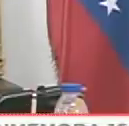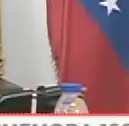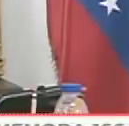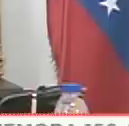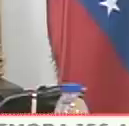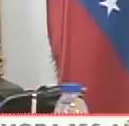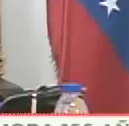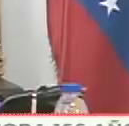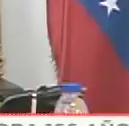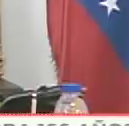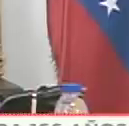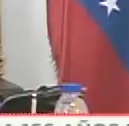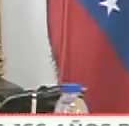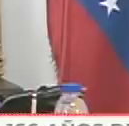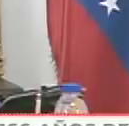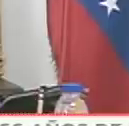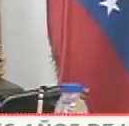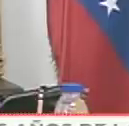nuestro pueblo.